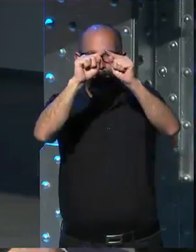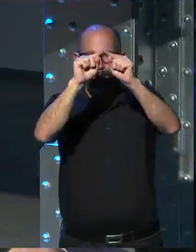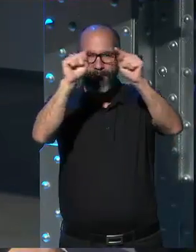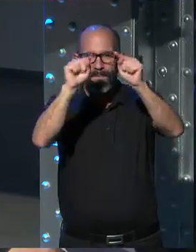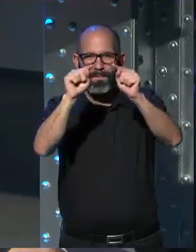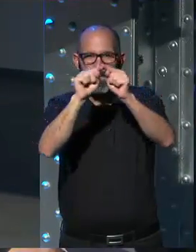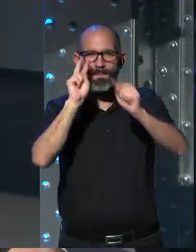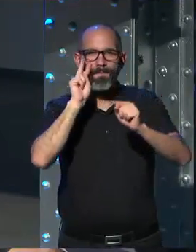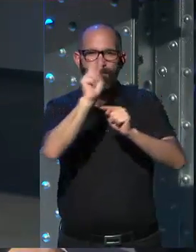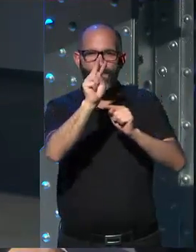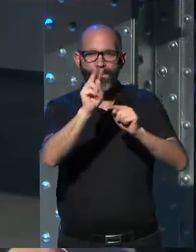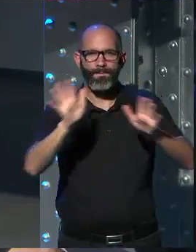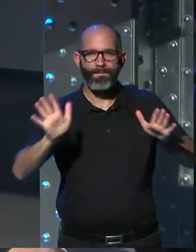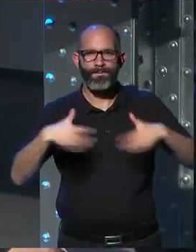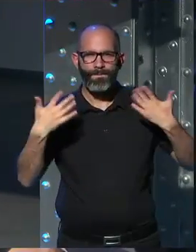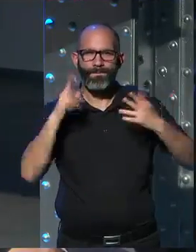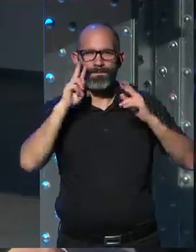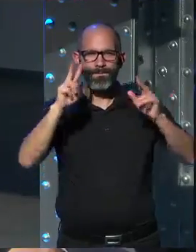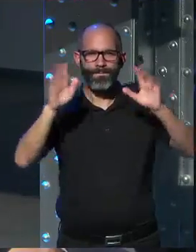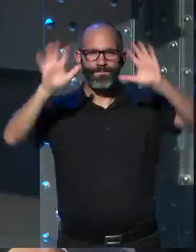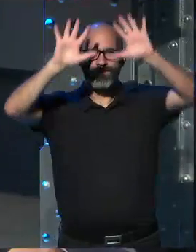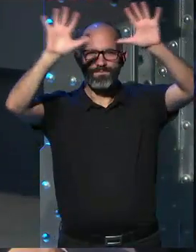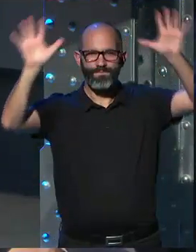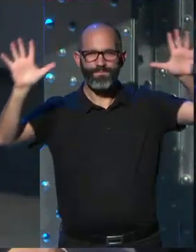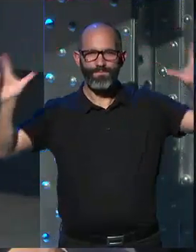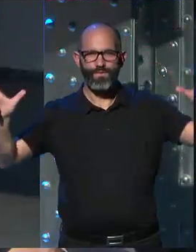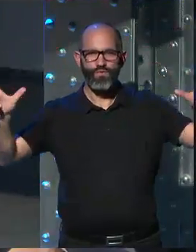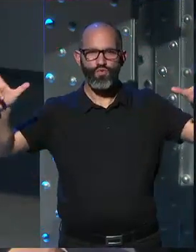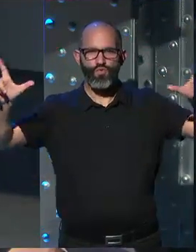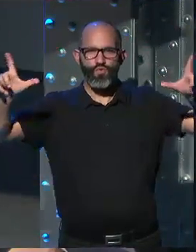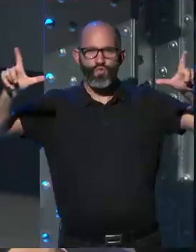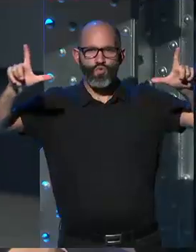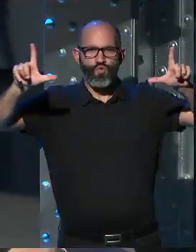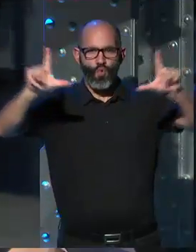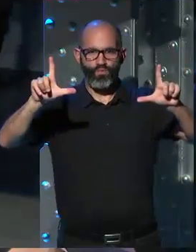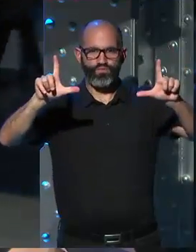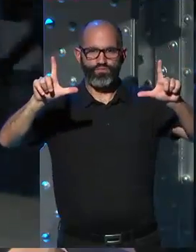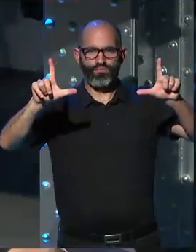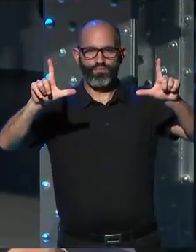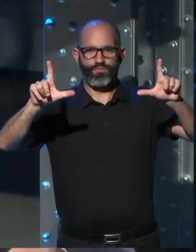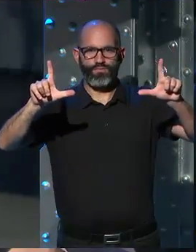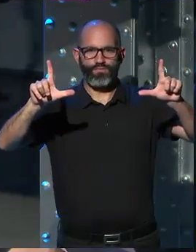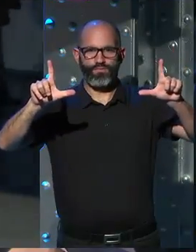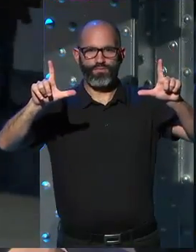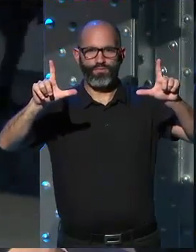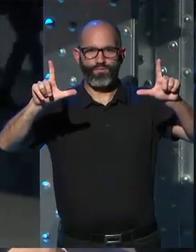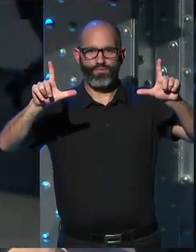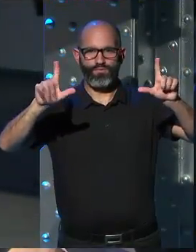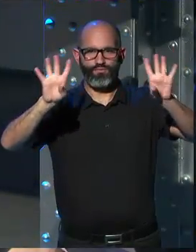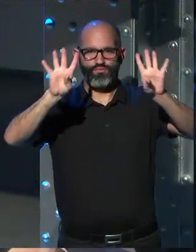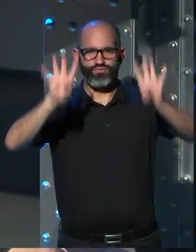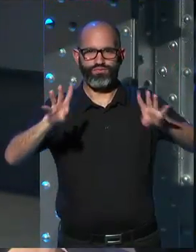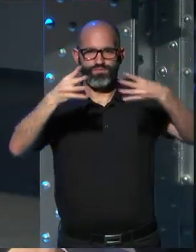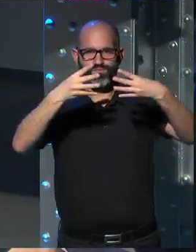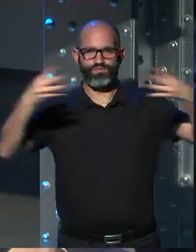que la cuadrícula se convierte completamente regular y completamente homogénea. La estructura del centro